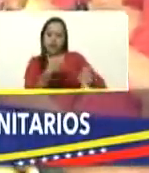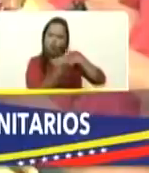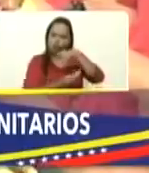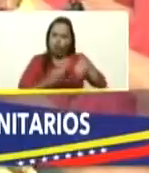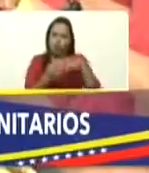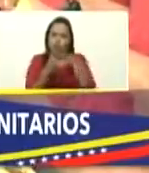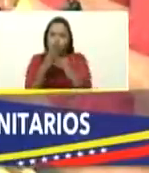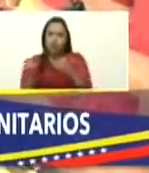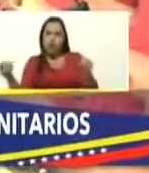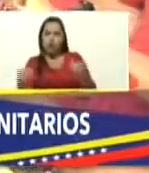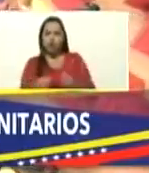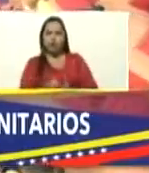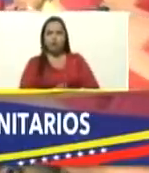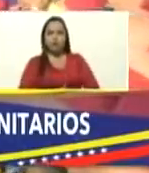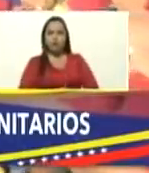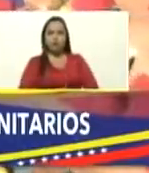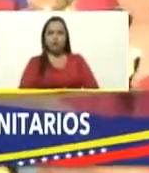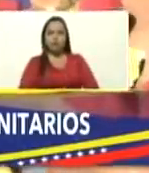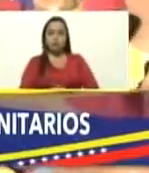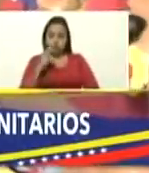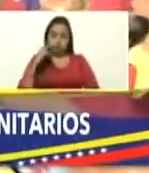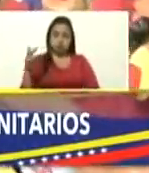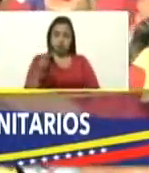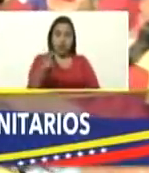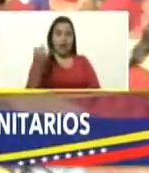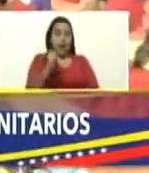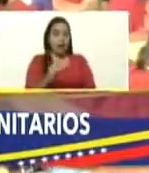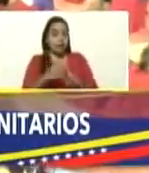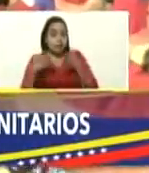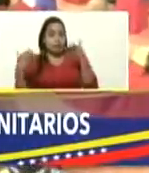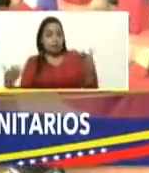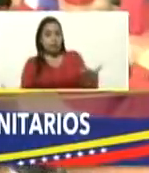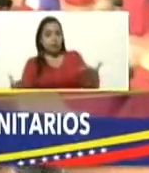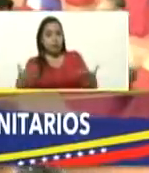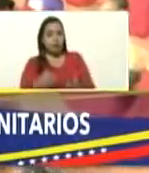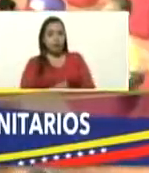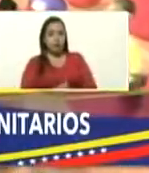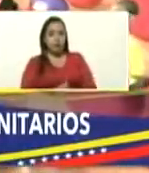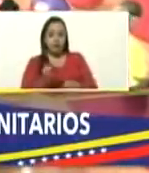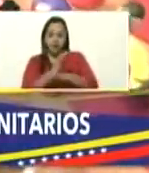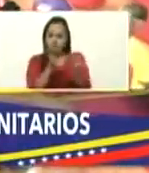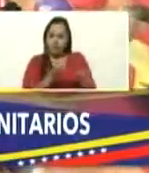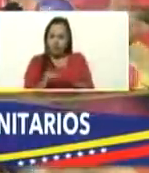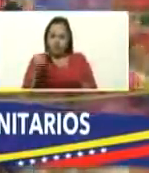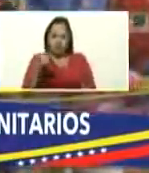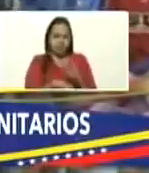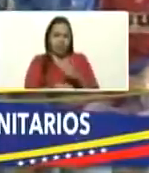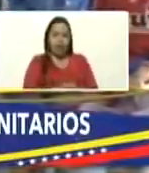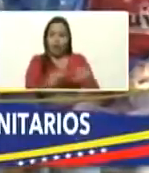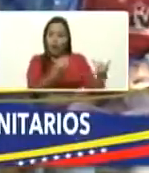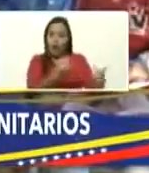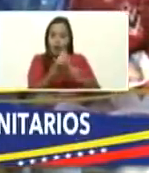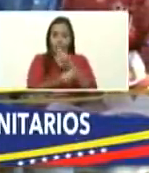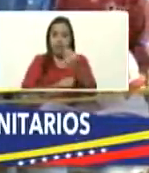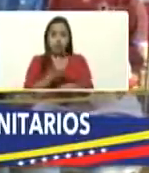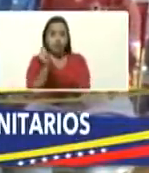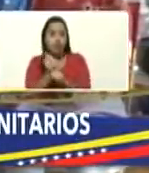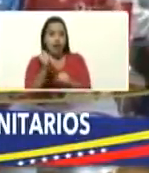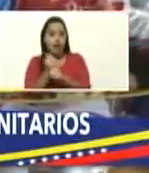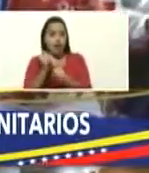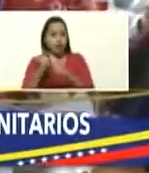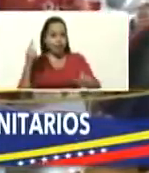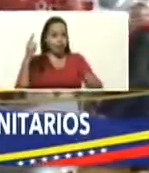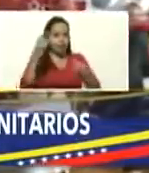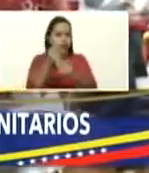revolucionarlo todo. Mire, esto tiene una implicación gigantesca. Ahorita estamos haciendo un trabajo rumbo